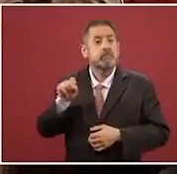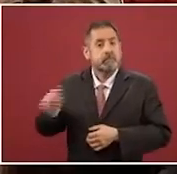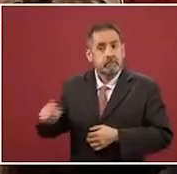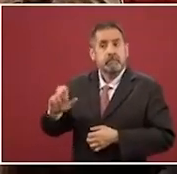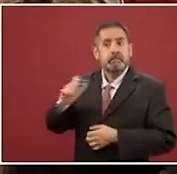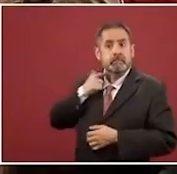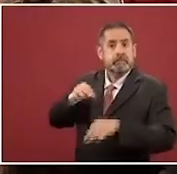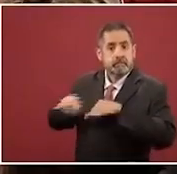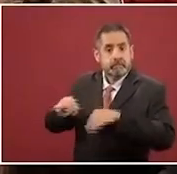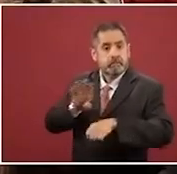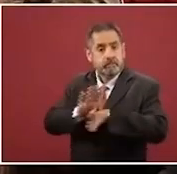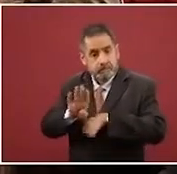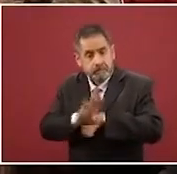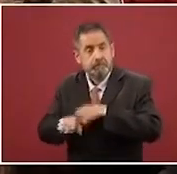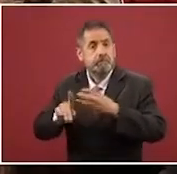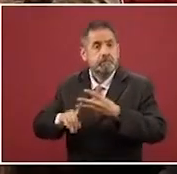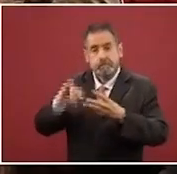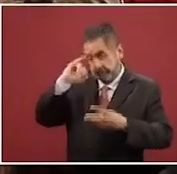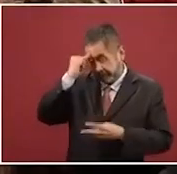también ha trabajado en la India.